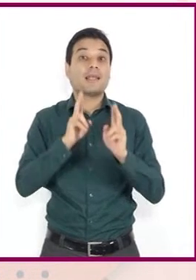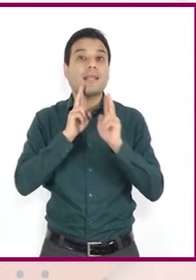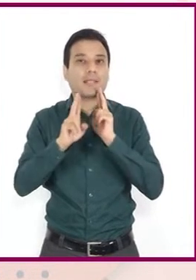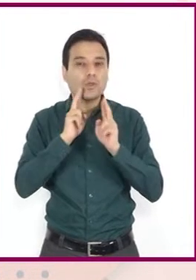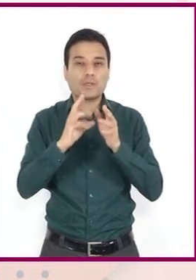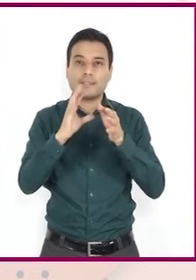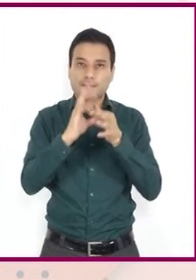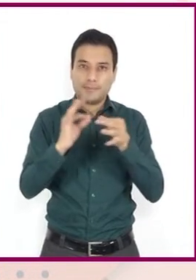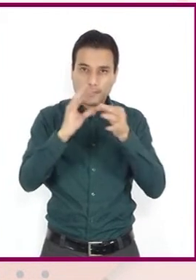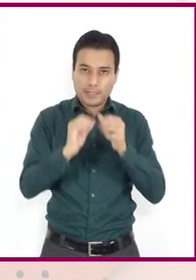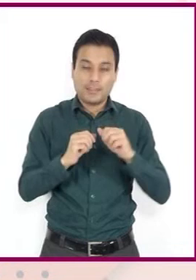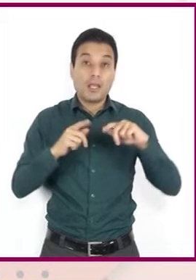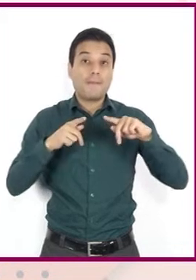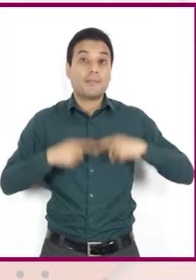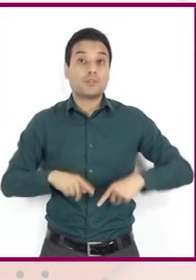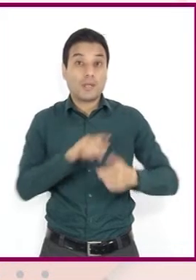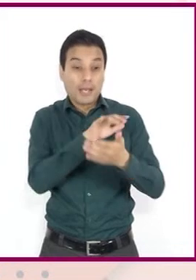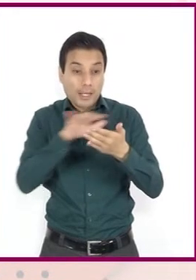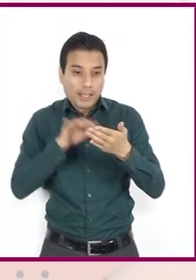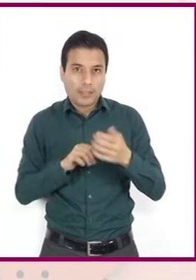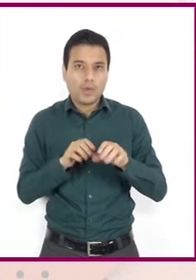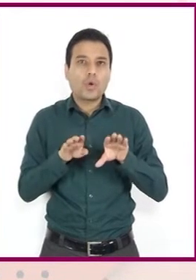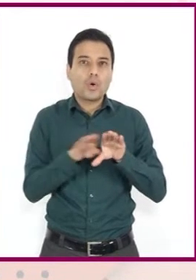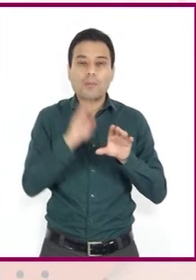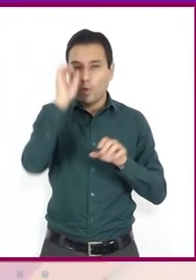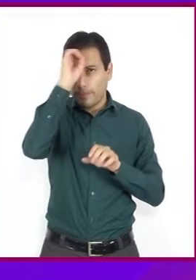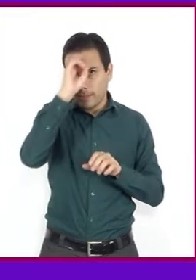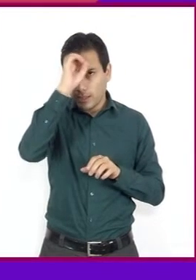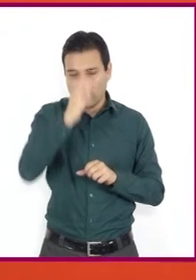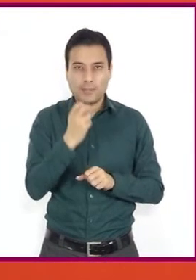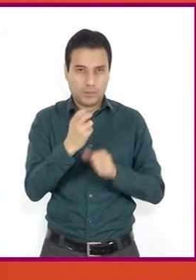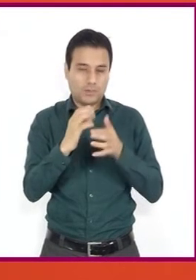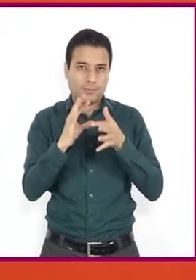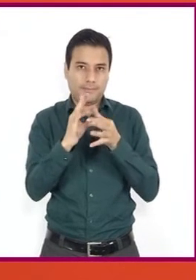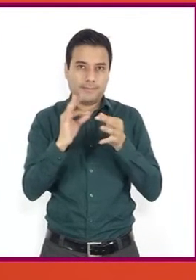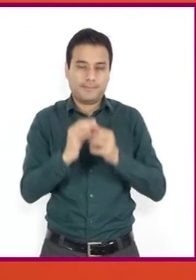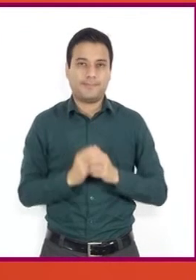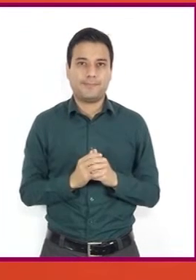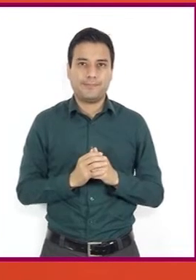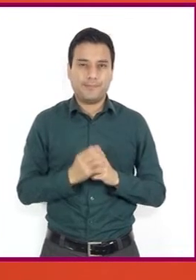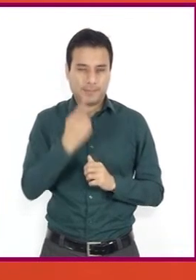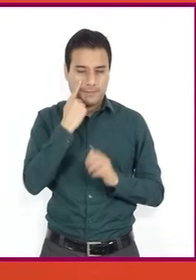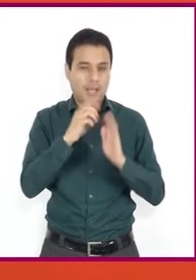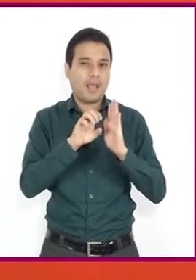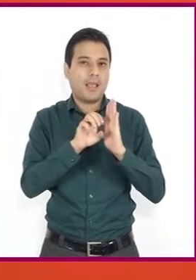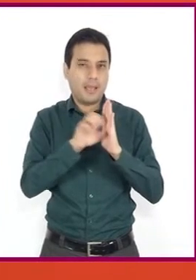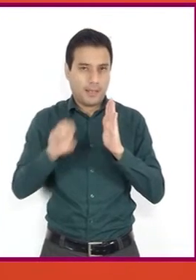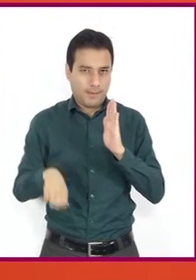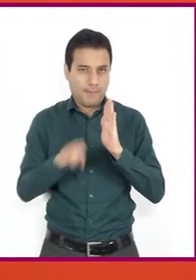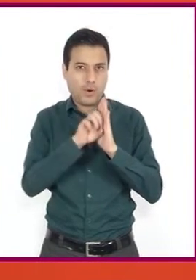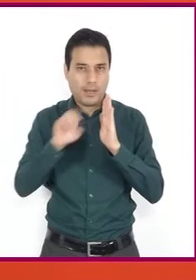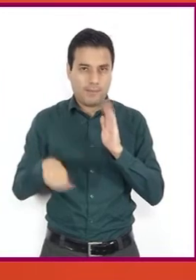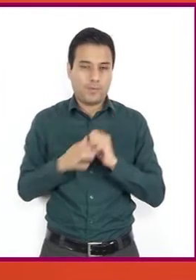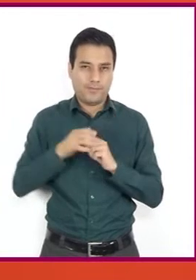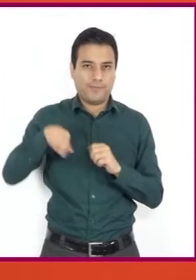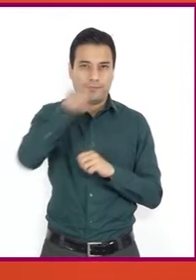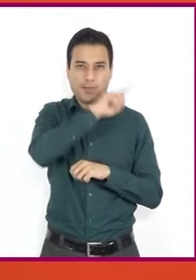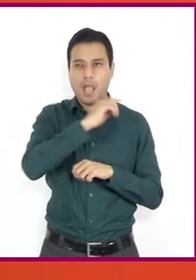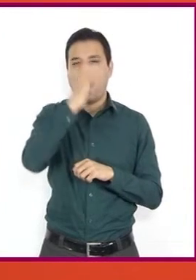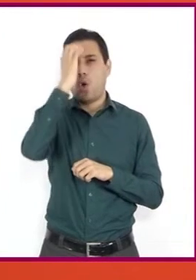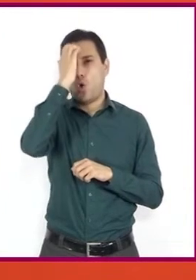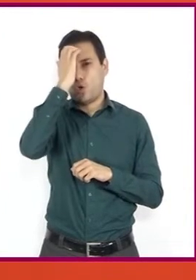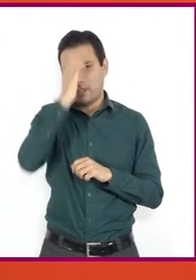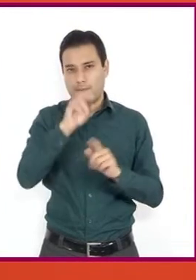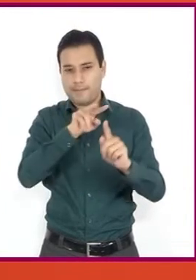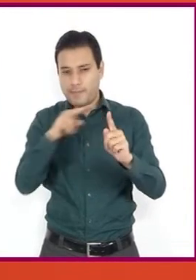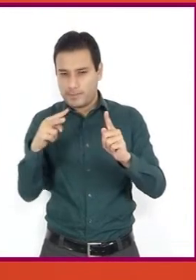la interpretación que hacemos como lectores de la trama. Veamos algunos ejemplos donde podemos reconocer la perspectiva